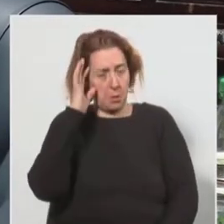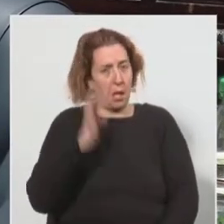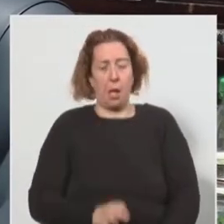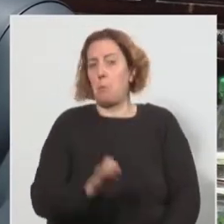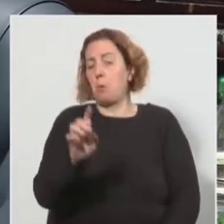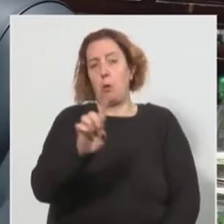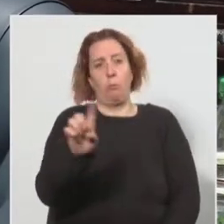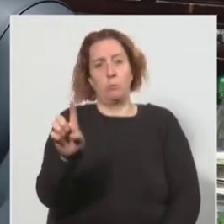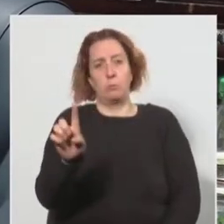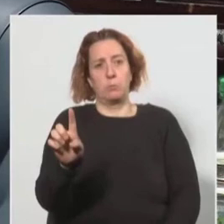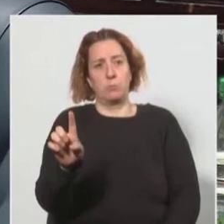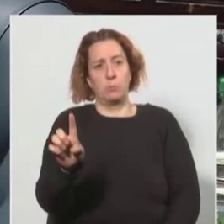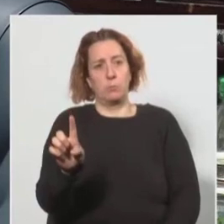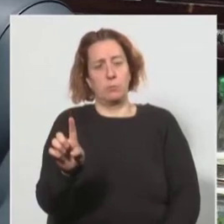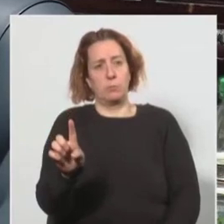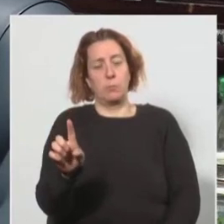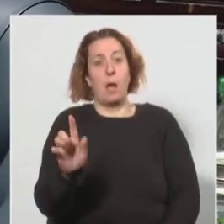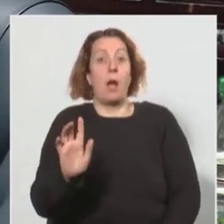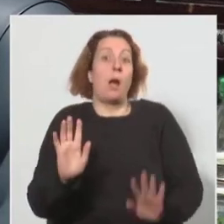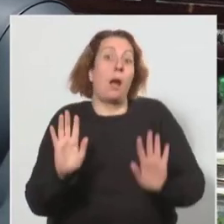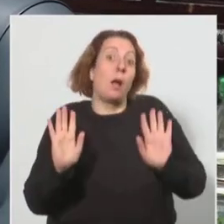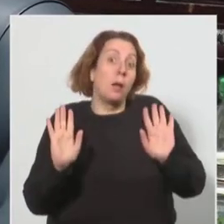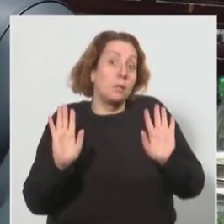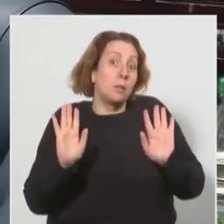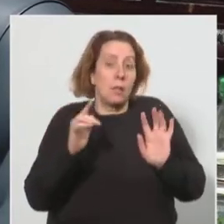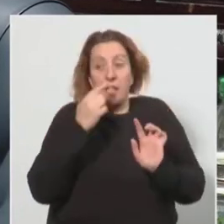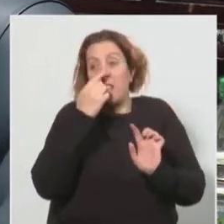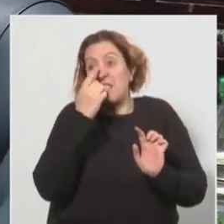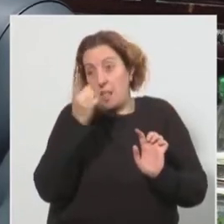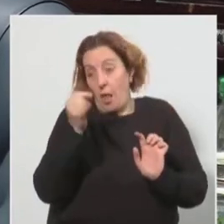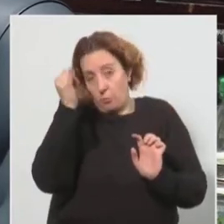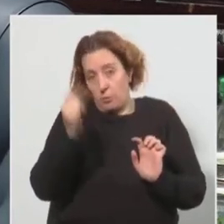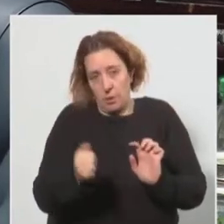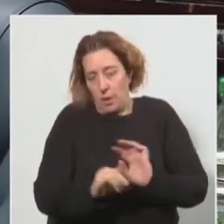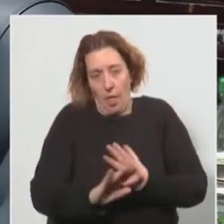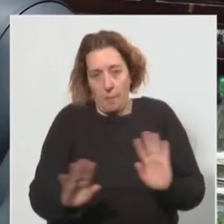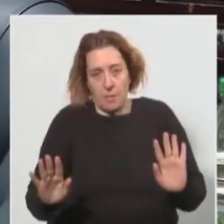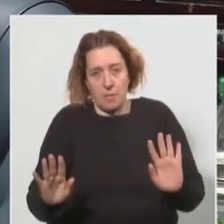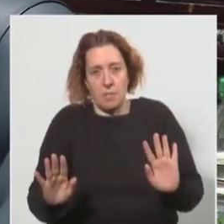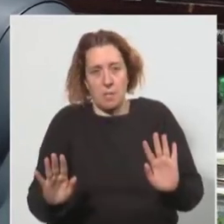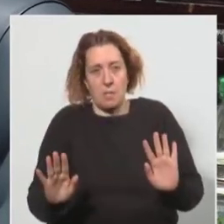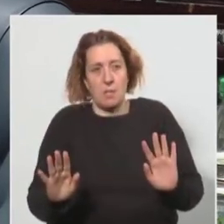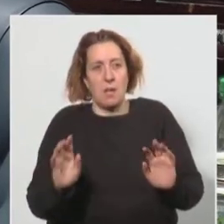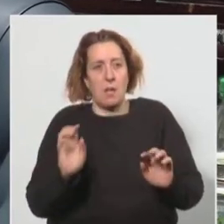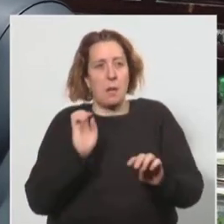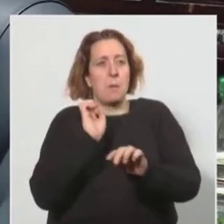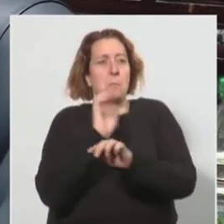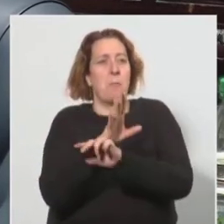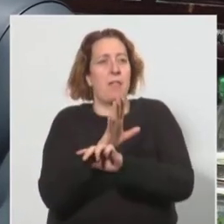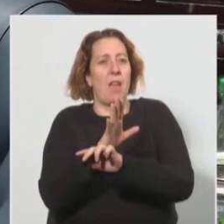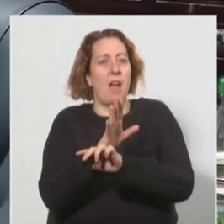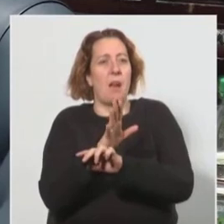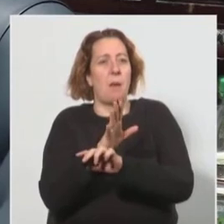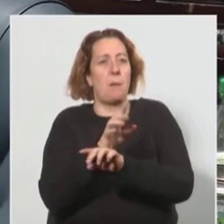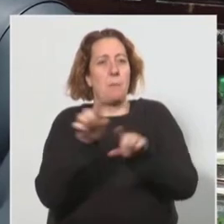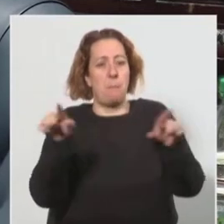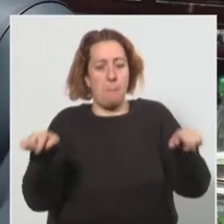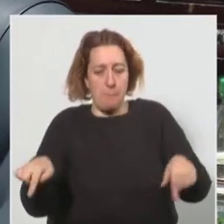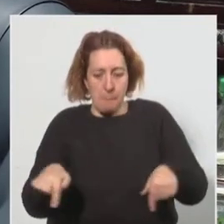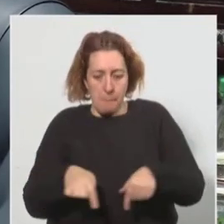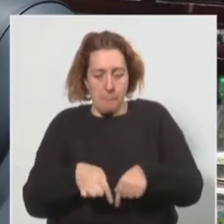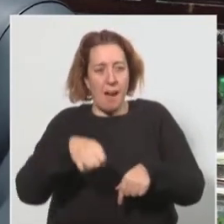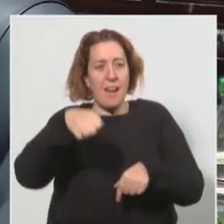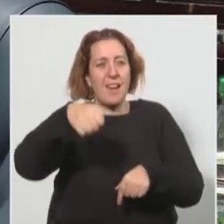Creemos que no la había, a no ser para el propio interesado, por supuesto. El envío por valija diplomática tiene